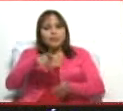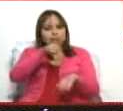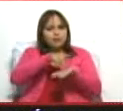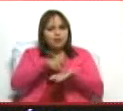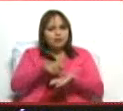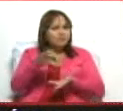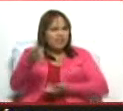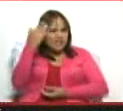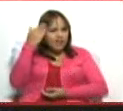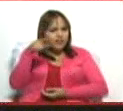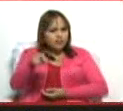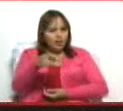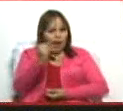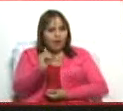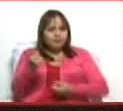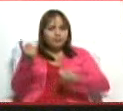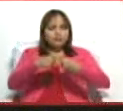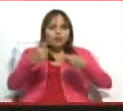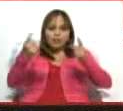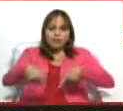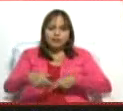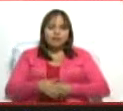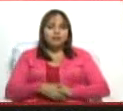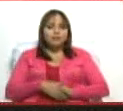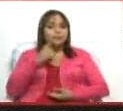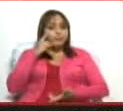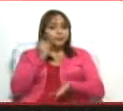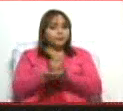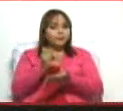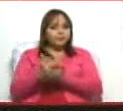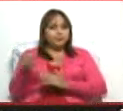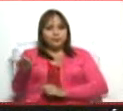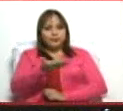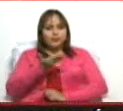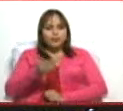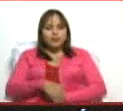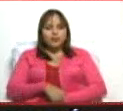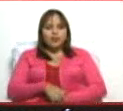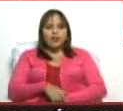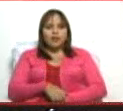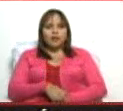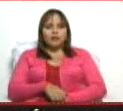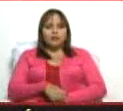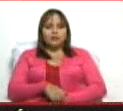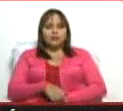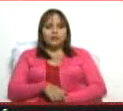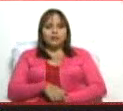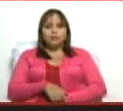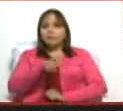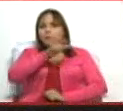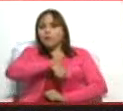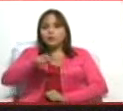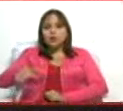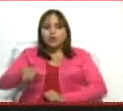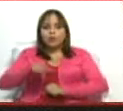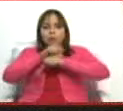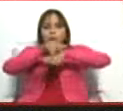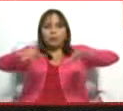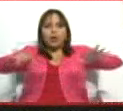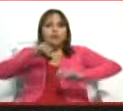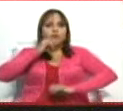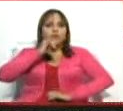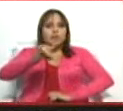también? Para que ustedes vean. Gente, sacan una información, la replican por